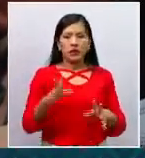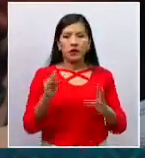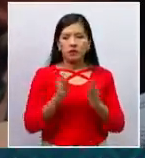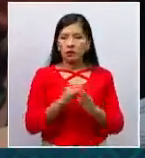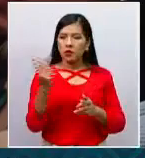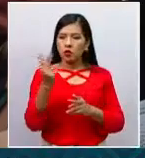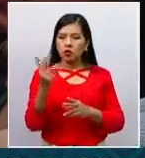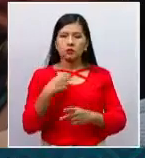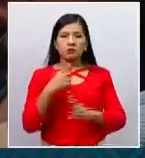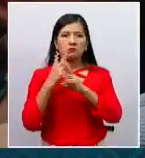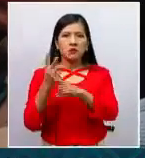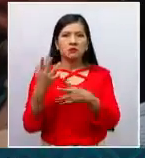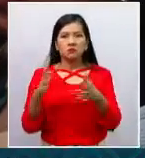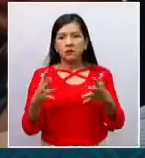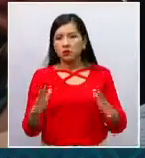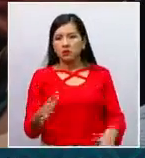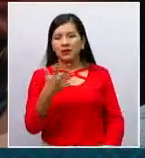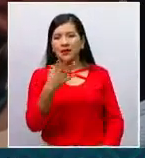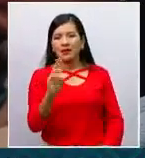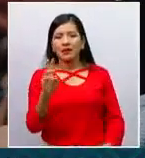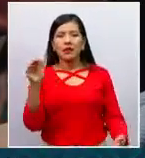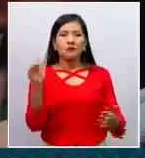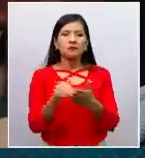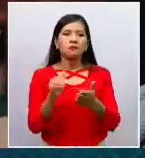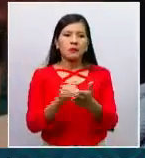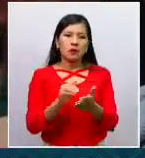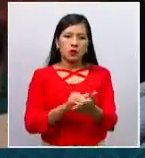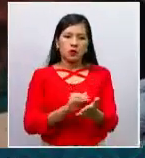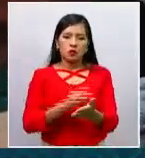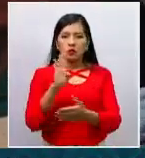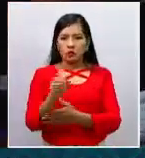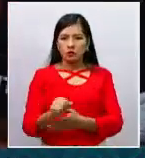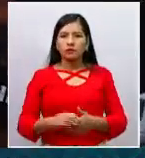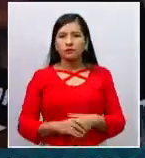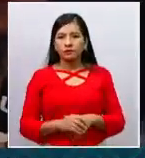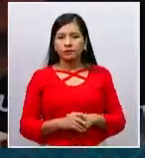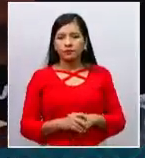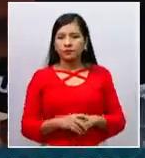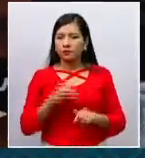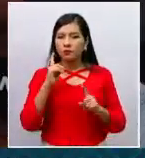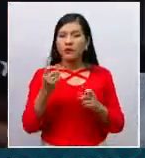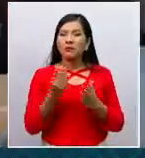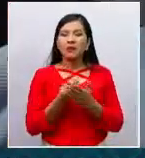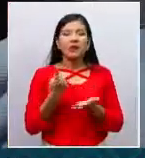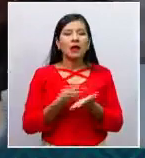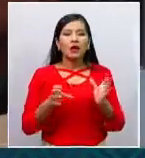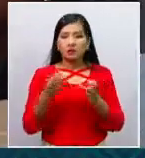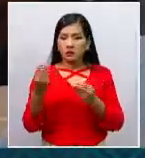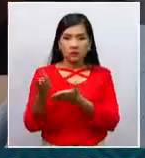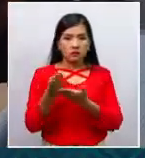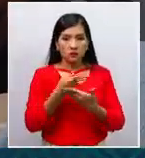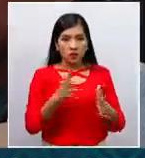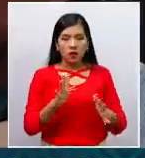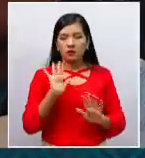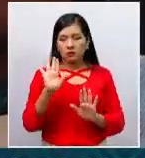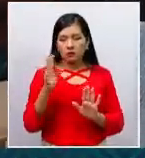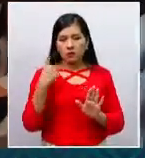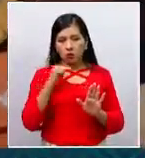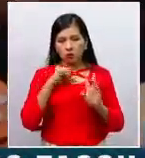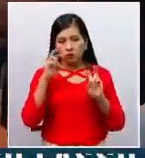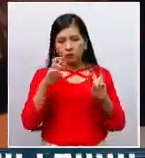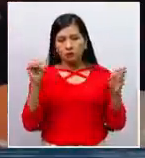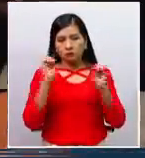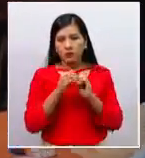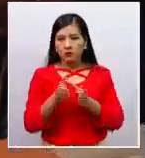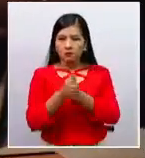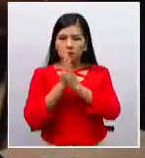prestatarios, son más casi aproximadamente unos 16 millones de bolivianos. ¿Qué ha pasado con el dinero? ¿Ha sido devuelto? Eso no sabemos, vamos a emitir